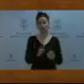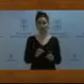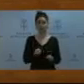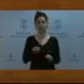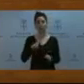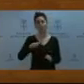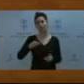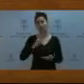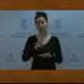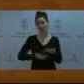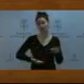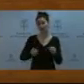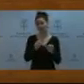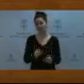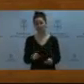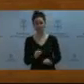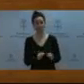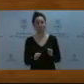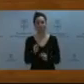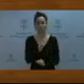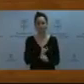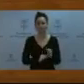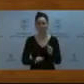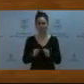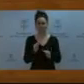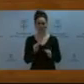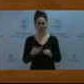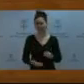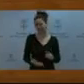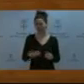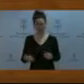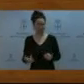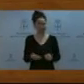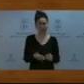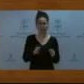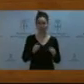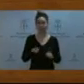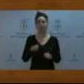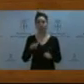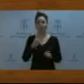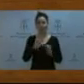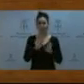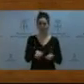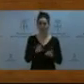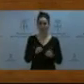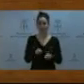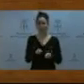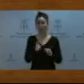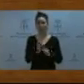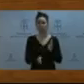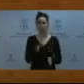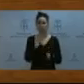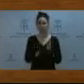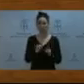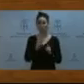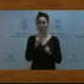más minimizando los efectos. Noticia del ABC de Castilla y León: los ataques de lobos al ganado se duplican nada más, no